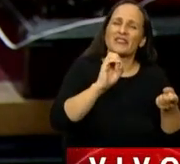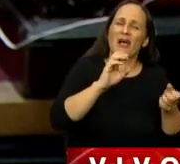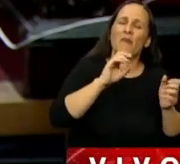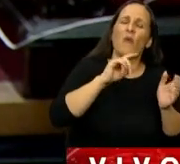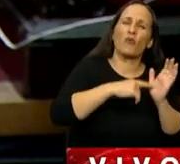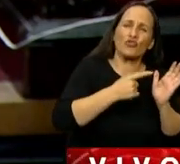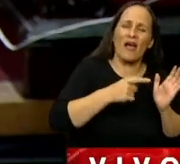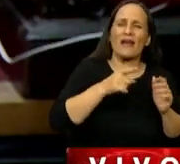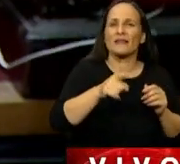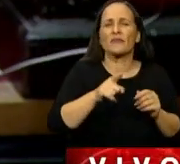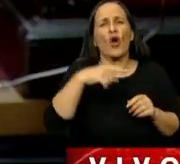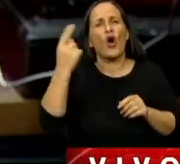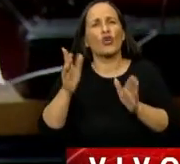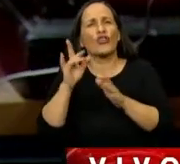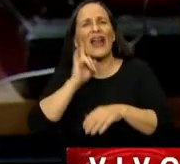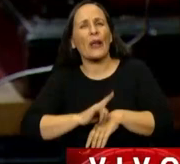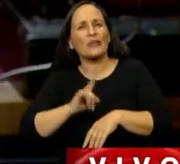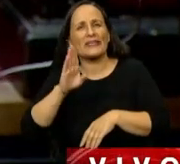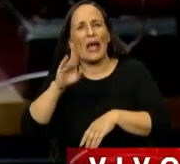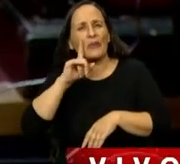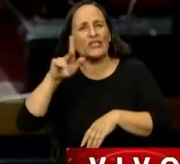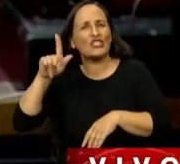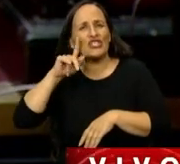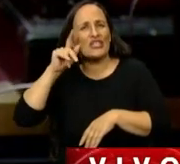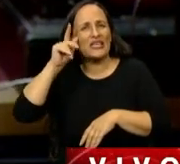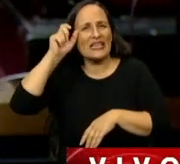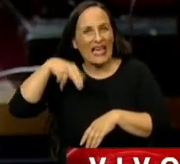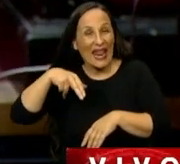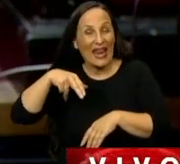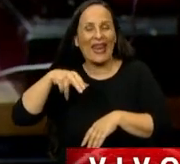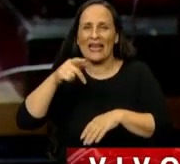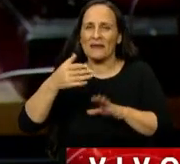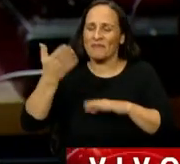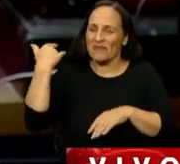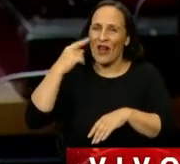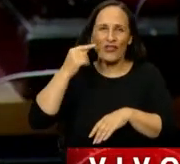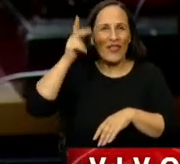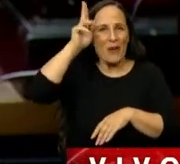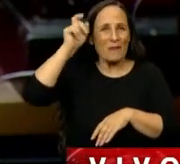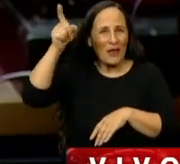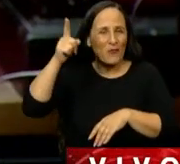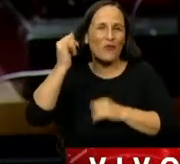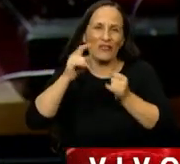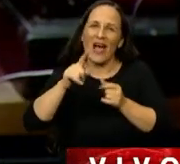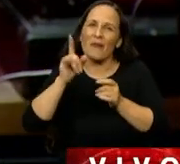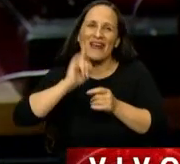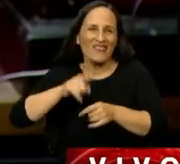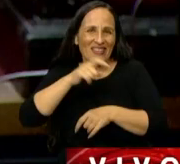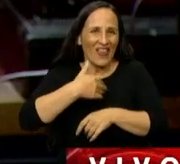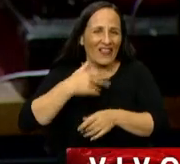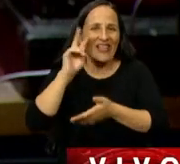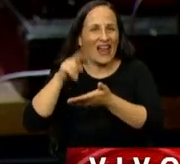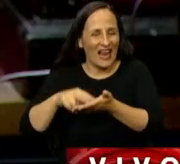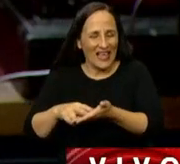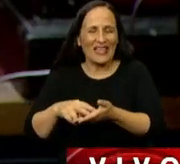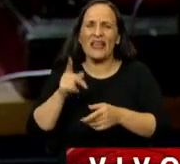Las revistas argentinas como Villiquen se leían, lo recordaba el otro día Vargas Llosa, en Perú. Y todo